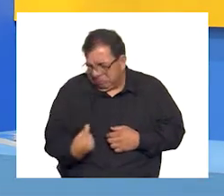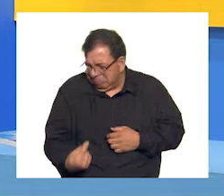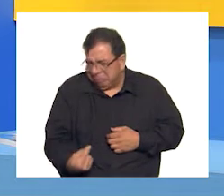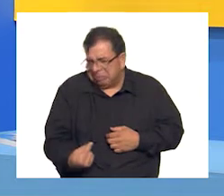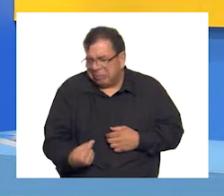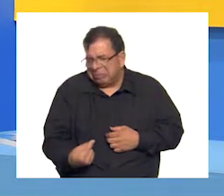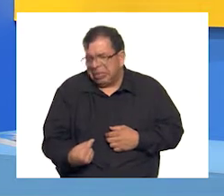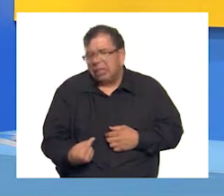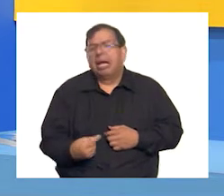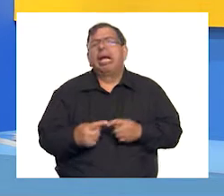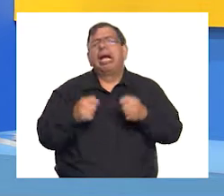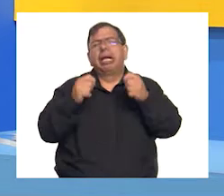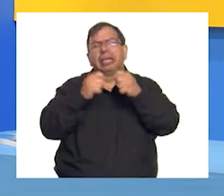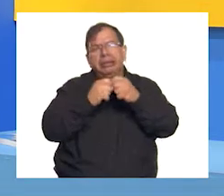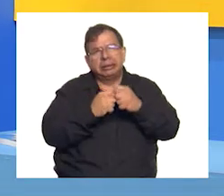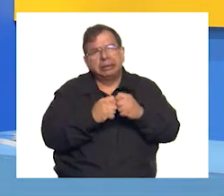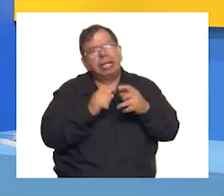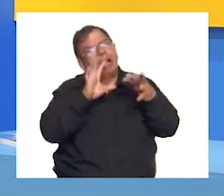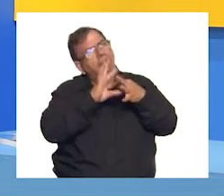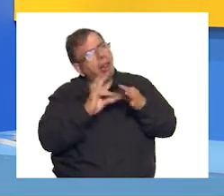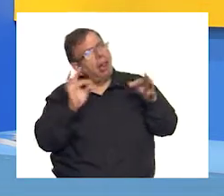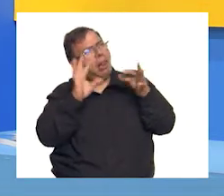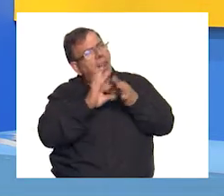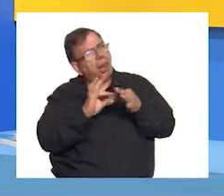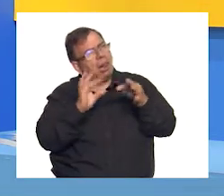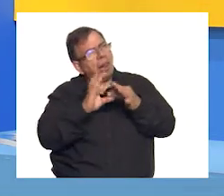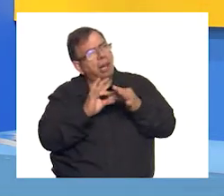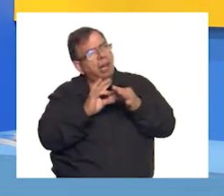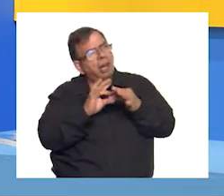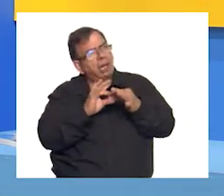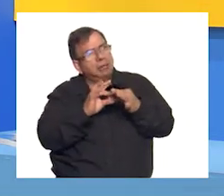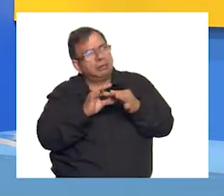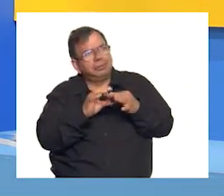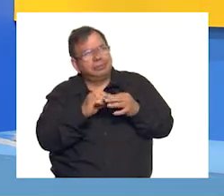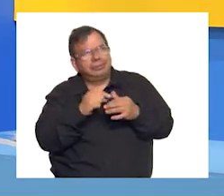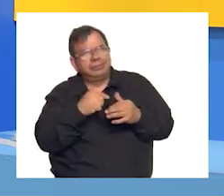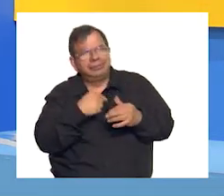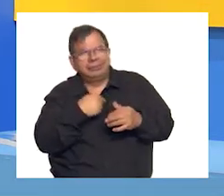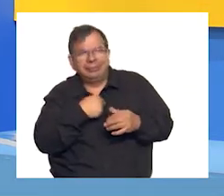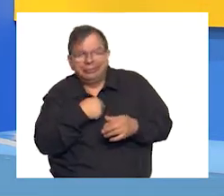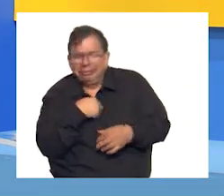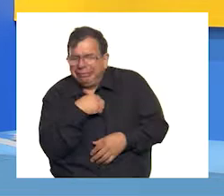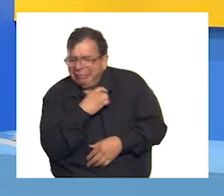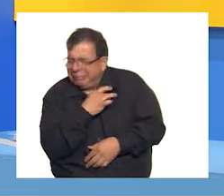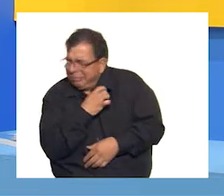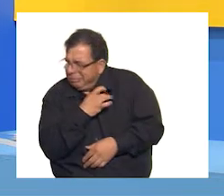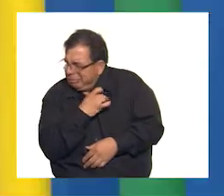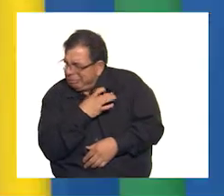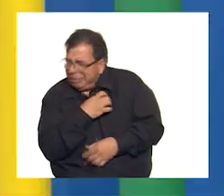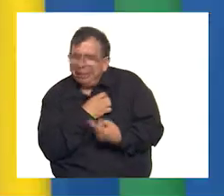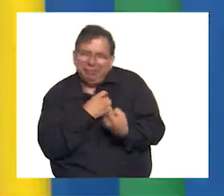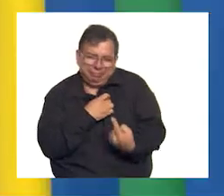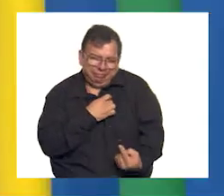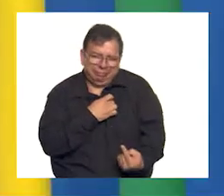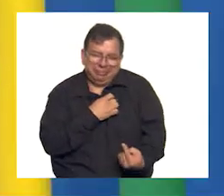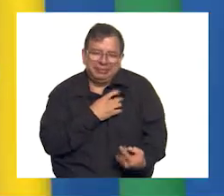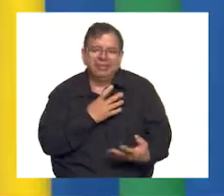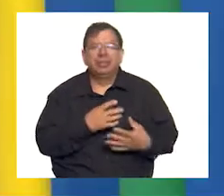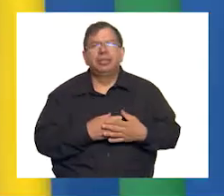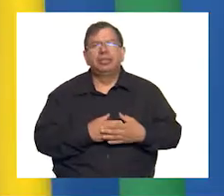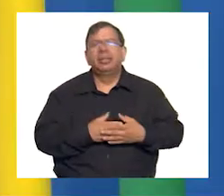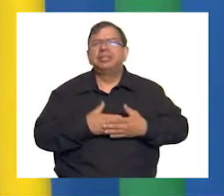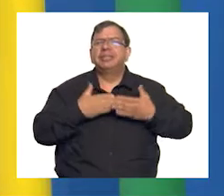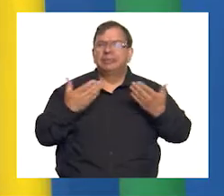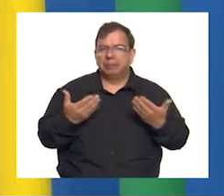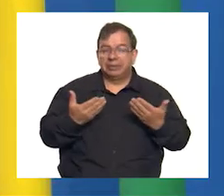pequeñita, porque una tía me la contó. En ese momento la verdad es que sí me daba muchísimo miedo. Ahora, algo